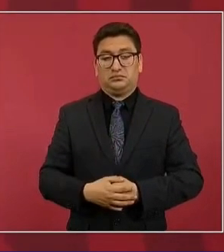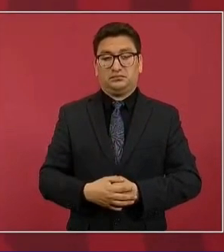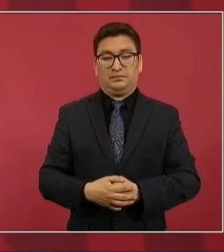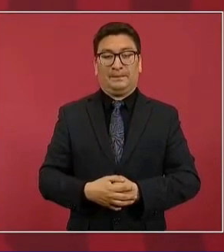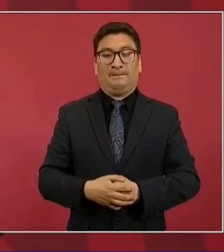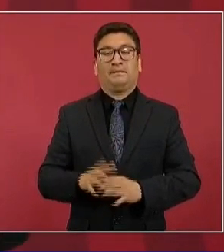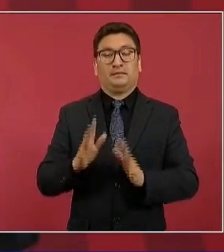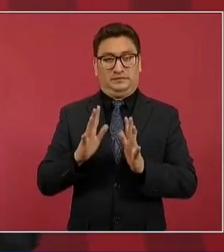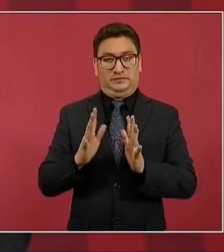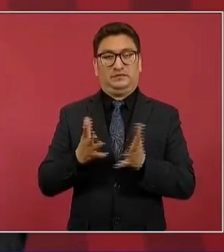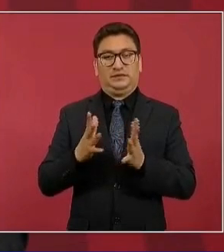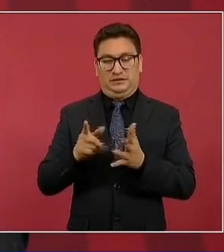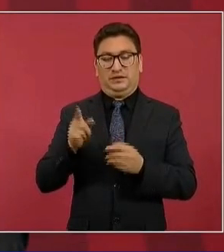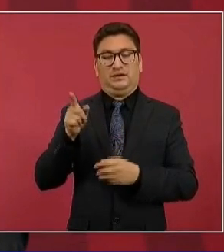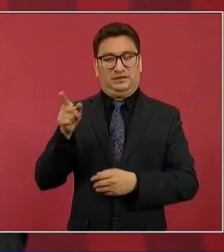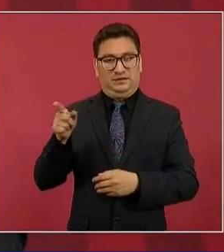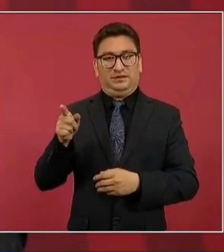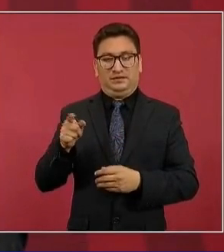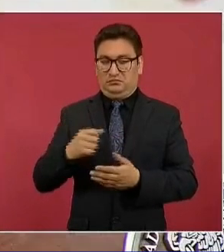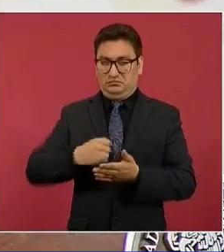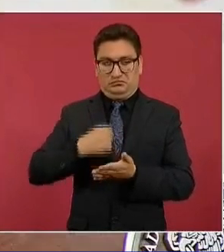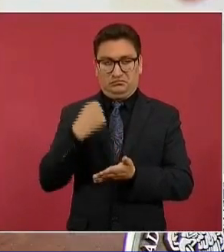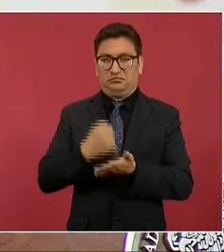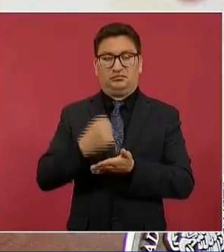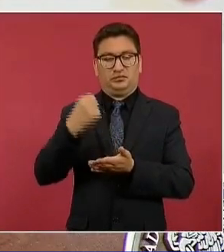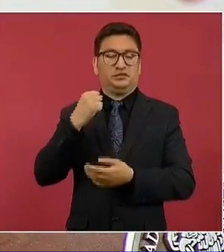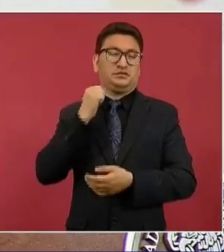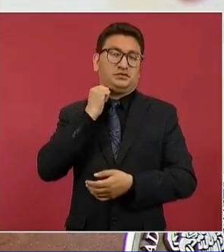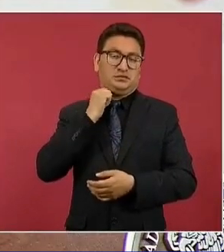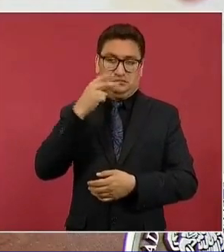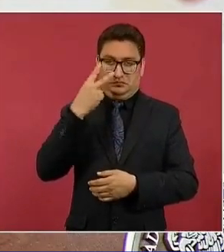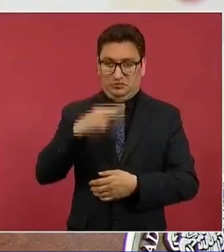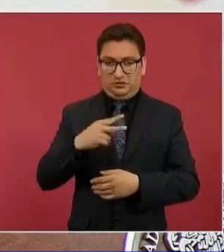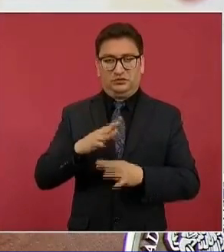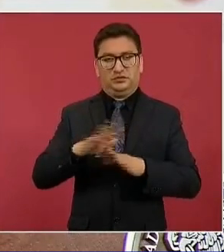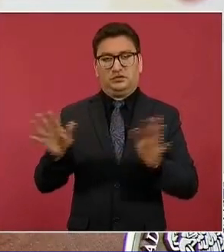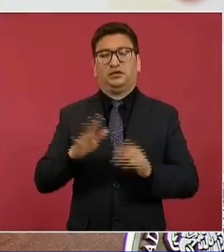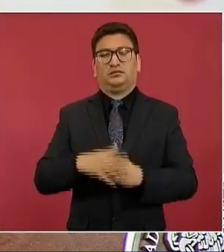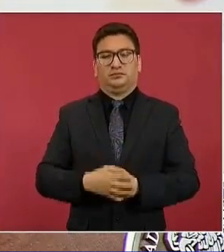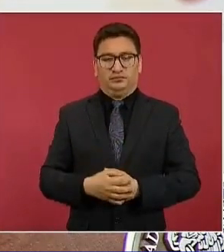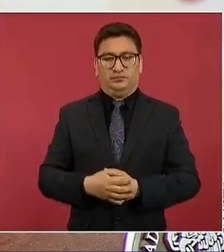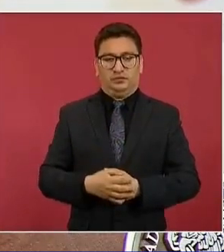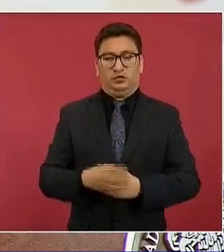Ya está también aprobado por el Senado mexicano, ya tenemos un